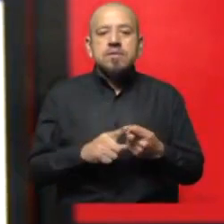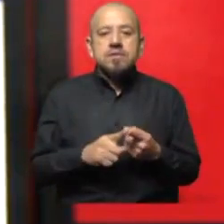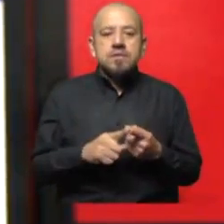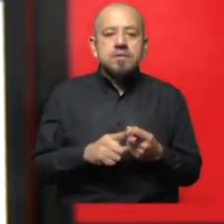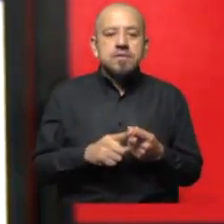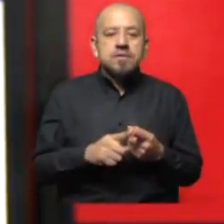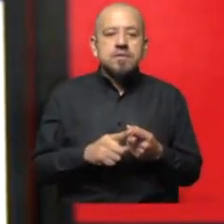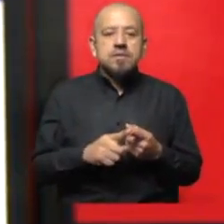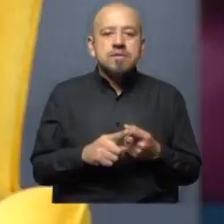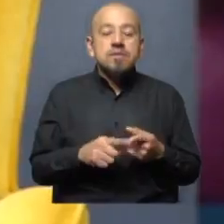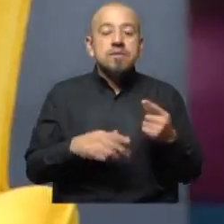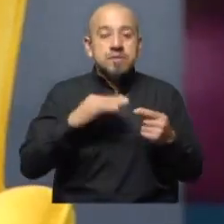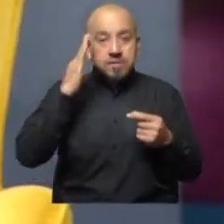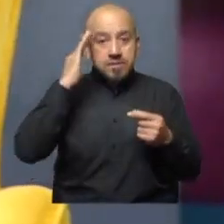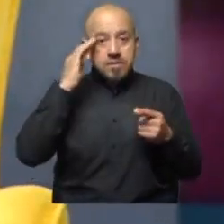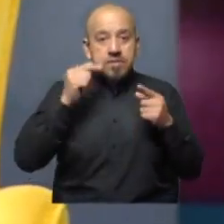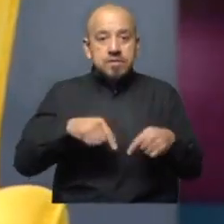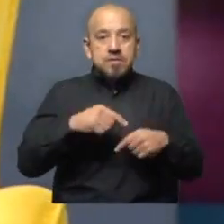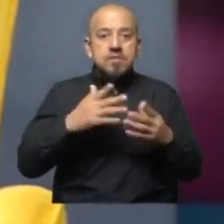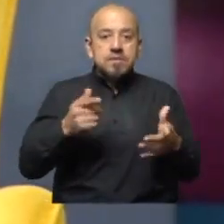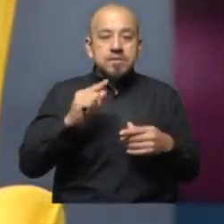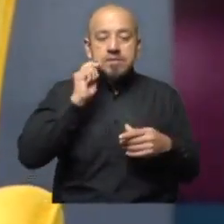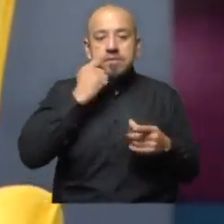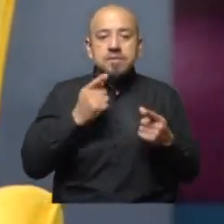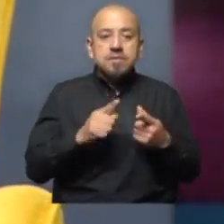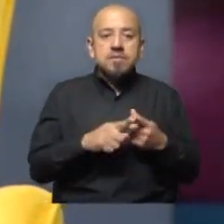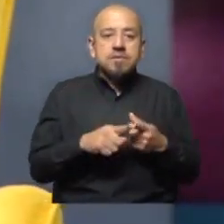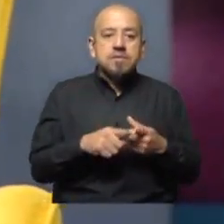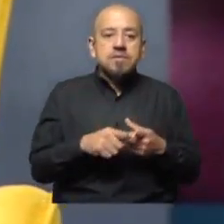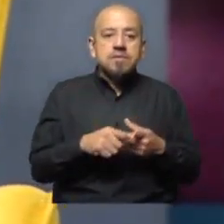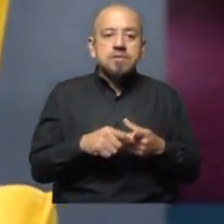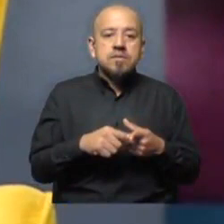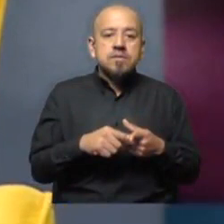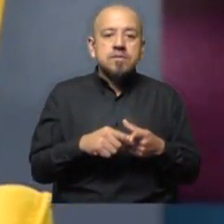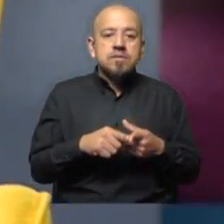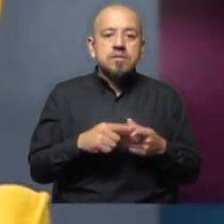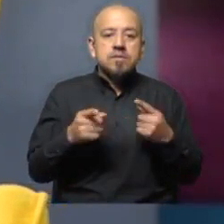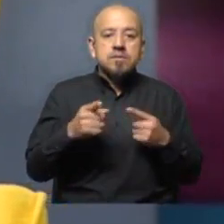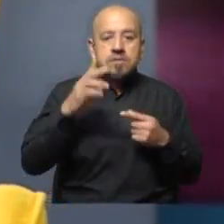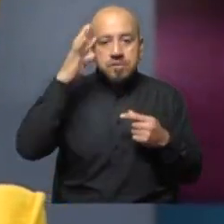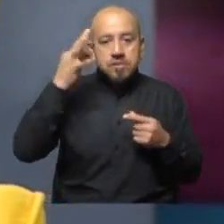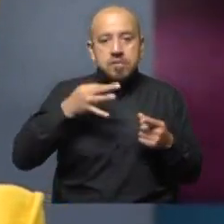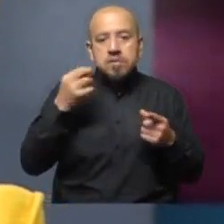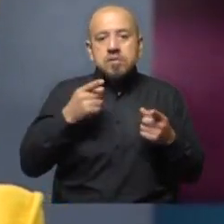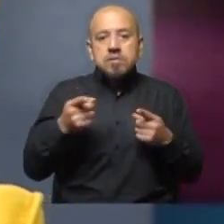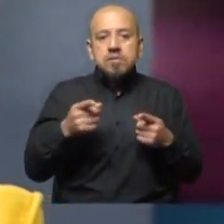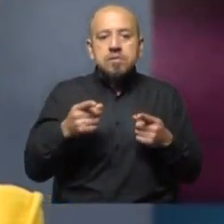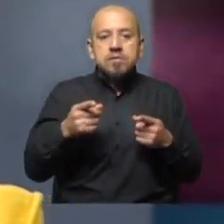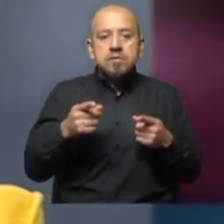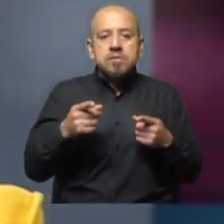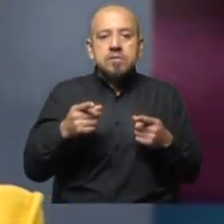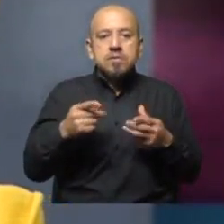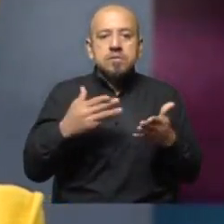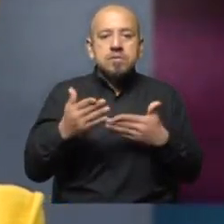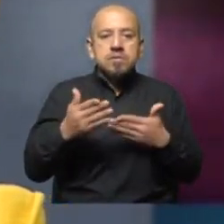nos enteramos que compartíamos acá fue como que lindo y bueno me pasado similar en realidad siento como